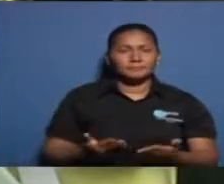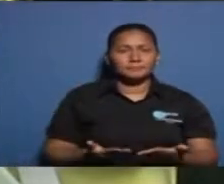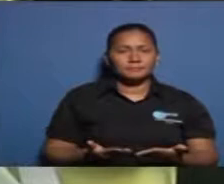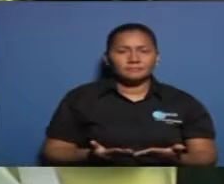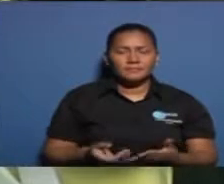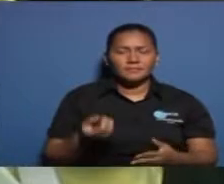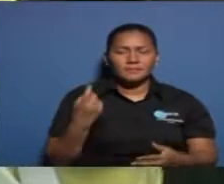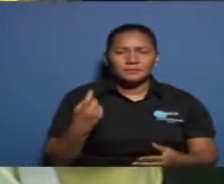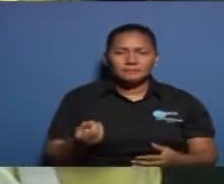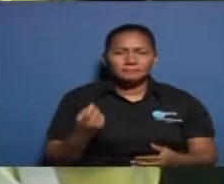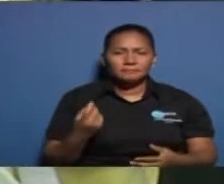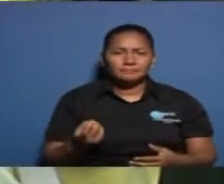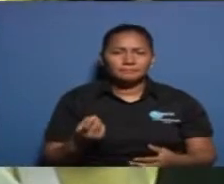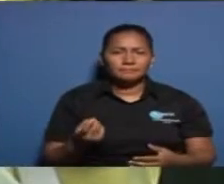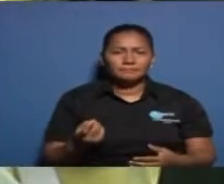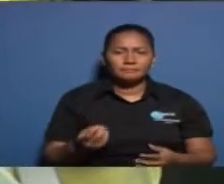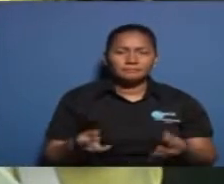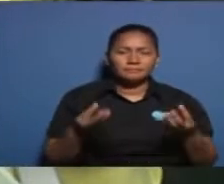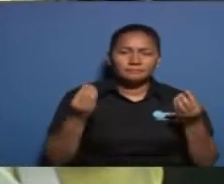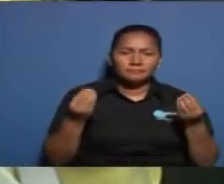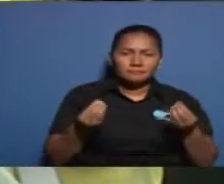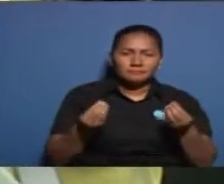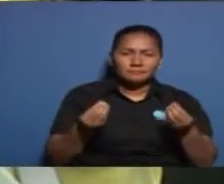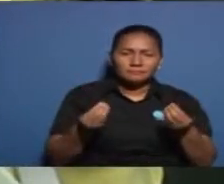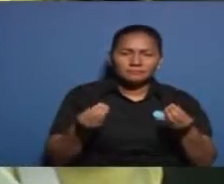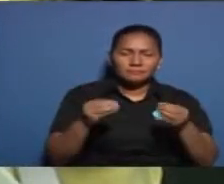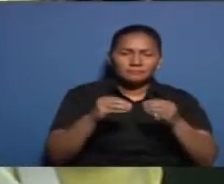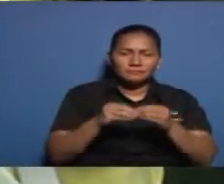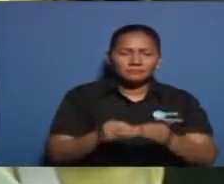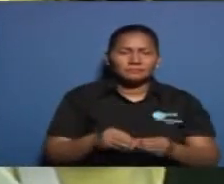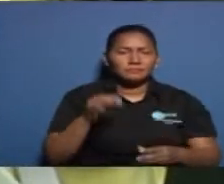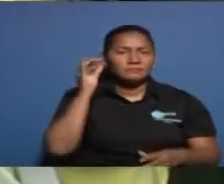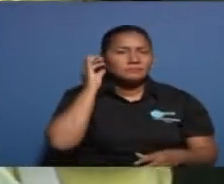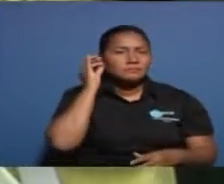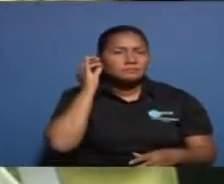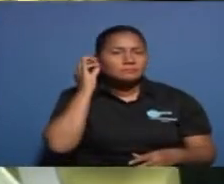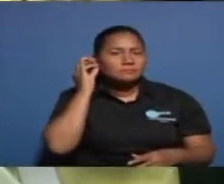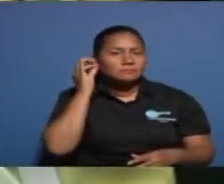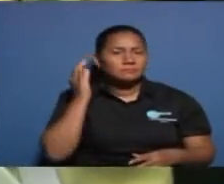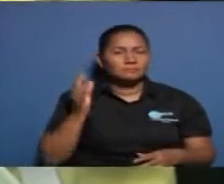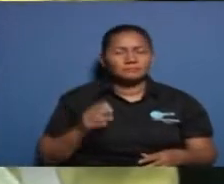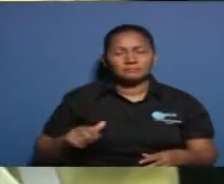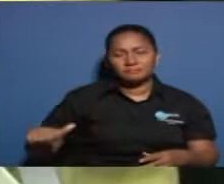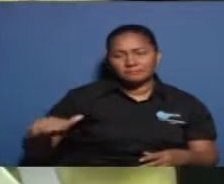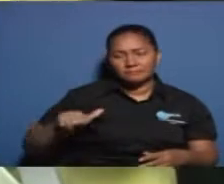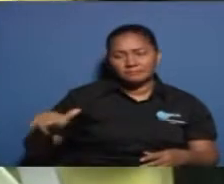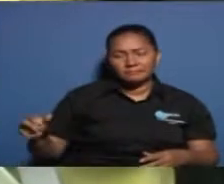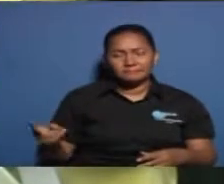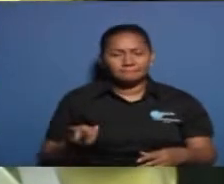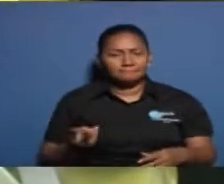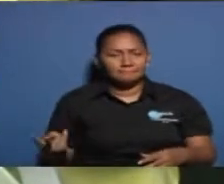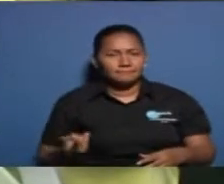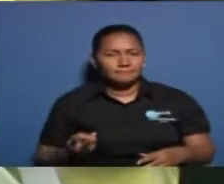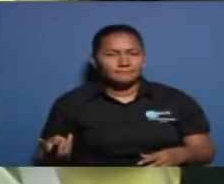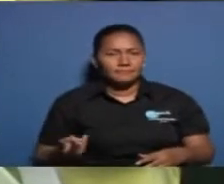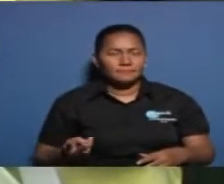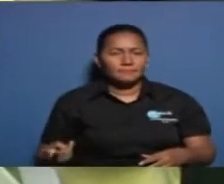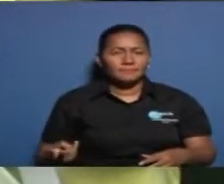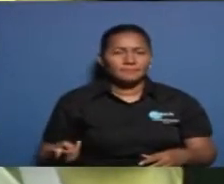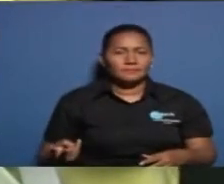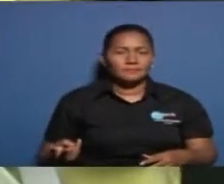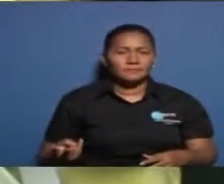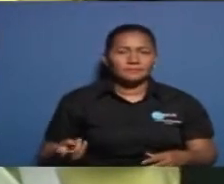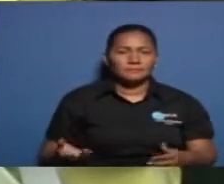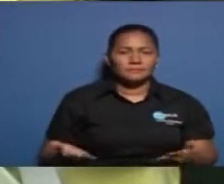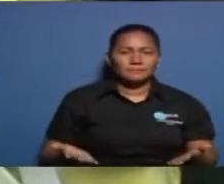necesita muchas más mujeres como marco y como yo modestia y aparte para cambiar por ejemplo el imaginario social de francisco que